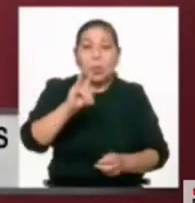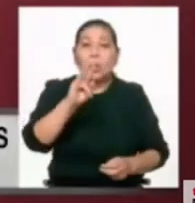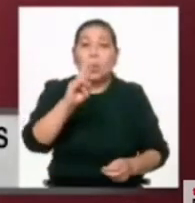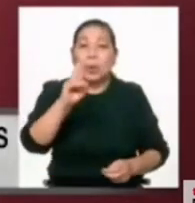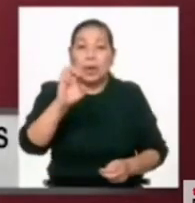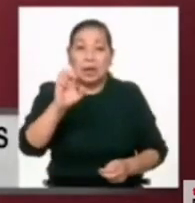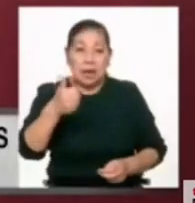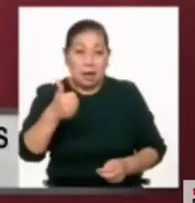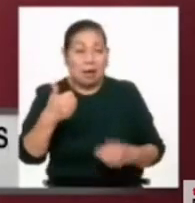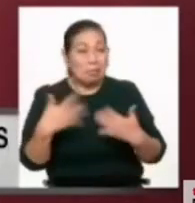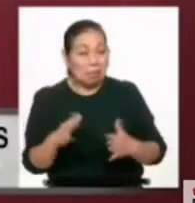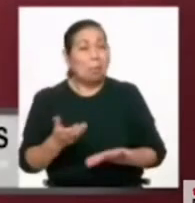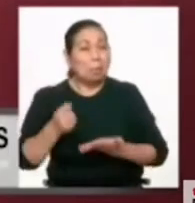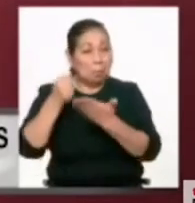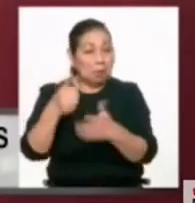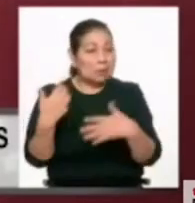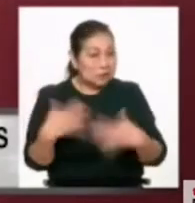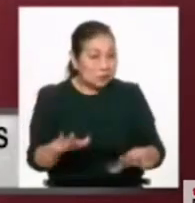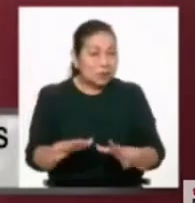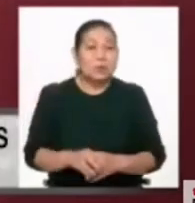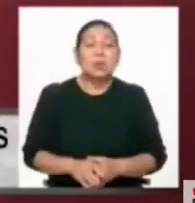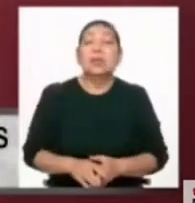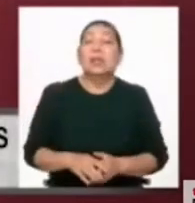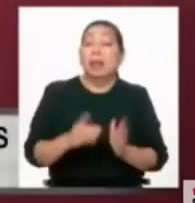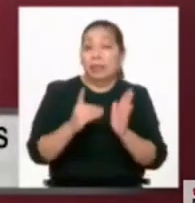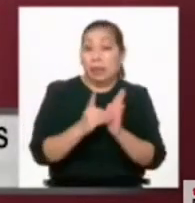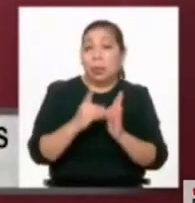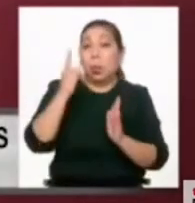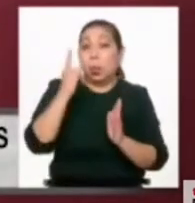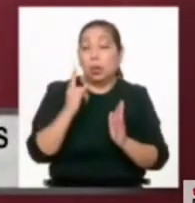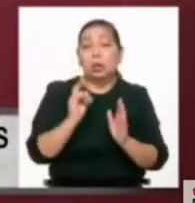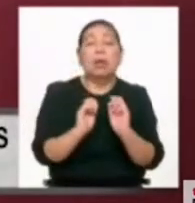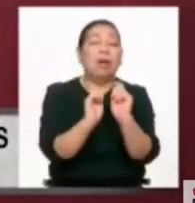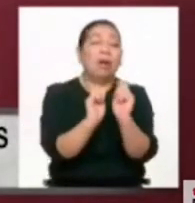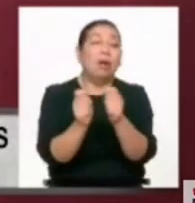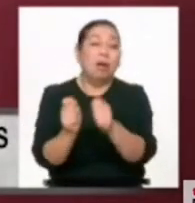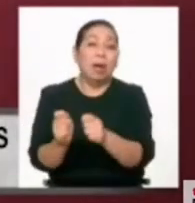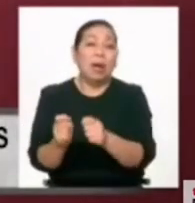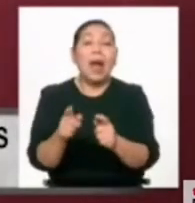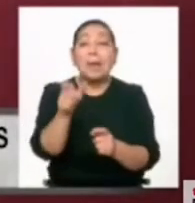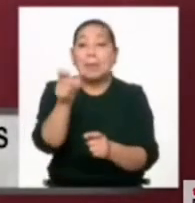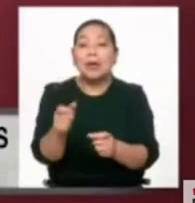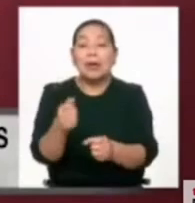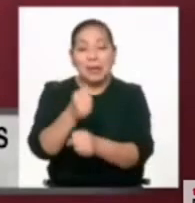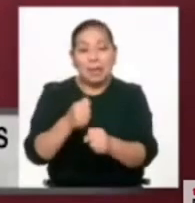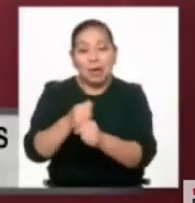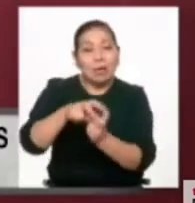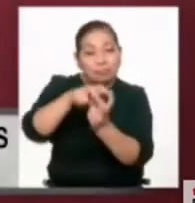urea, y de una u otra forma, tal como lo indica el decreto de urgencia, eso va a ser donado a nuestros agricultores.